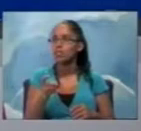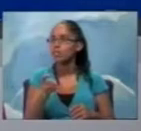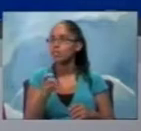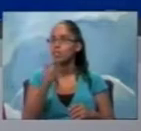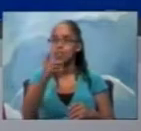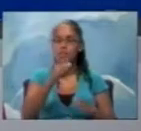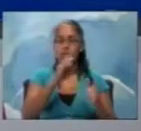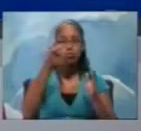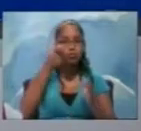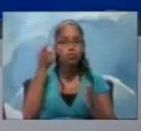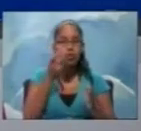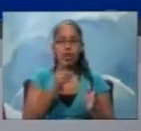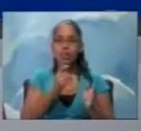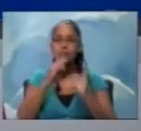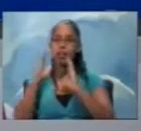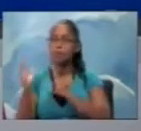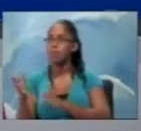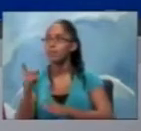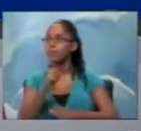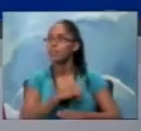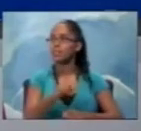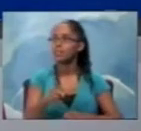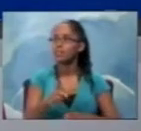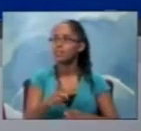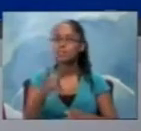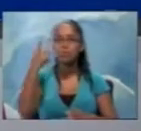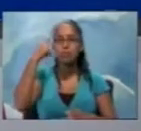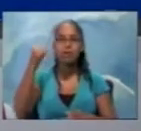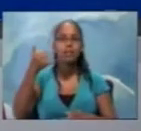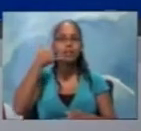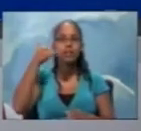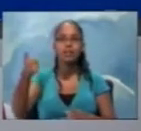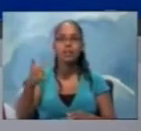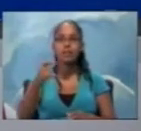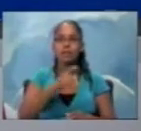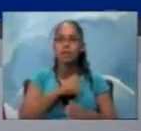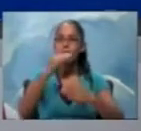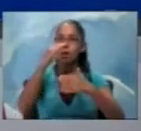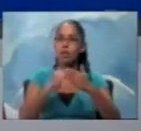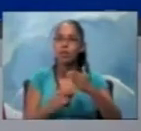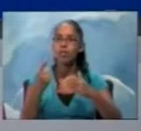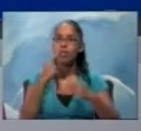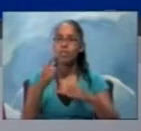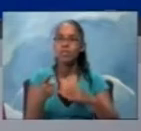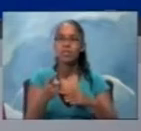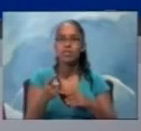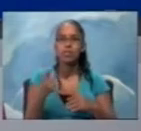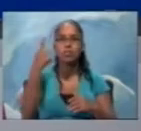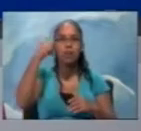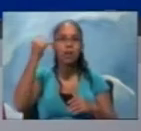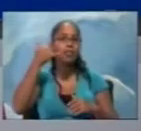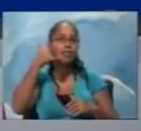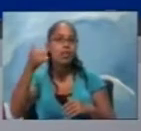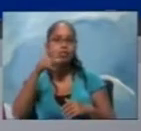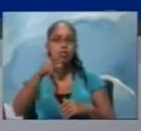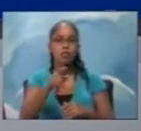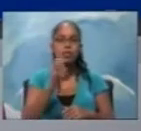la parte de para teléfonos, ¿no? La parte de abajo, allí aparece para teléfono. Usted se